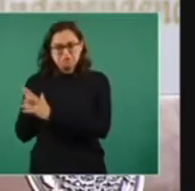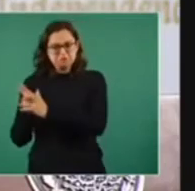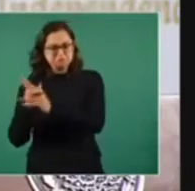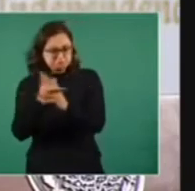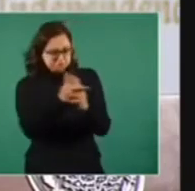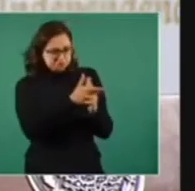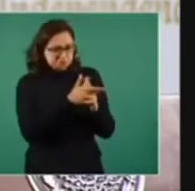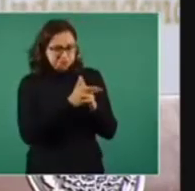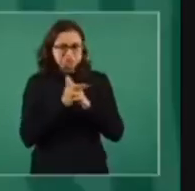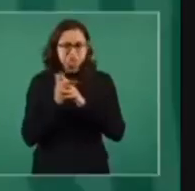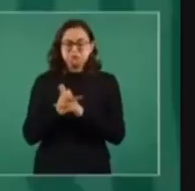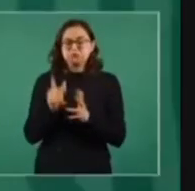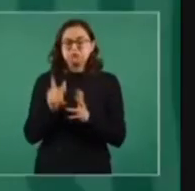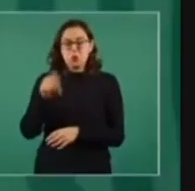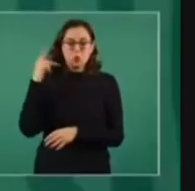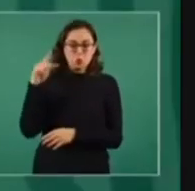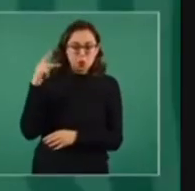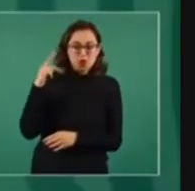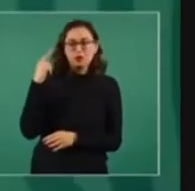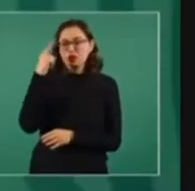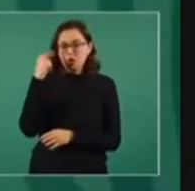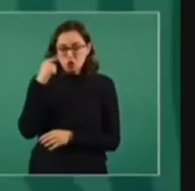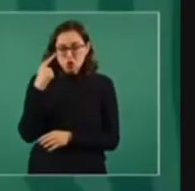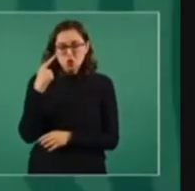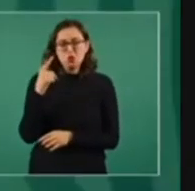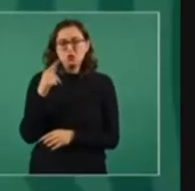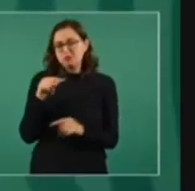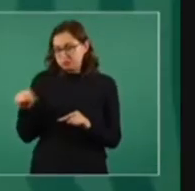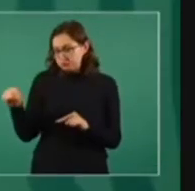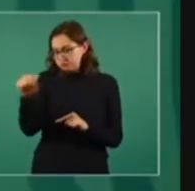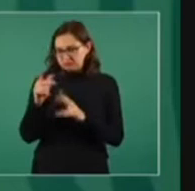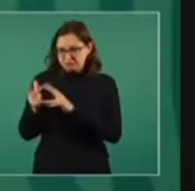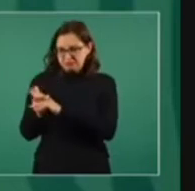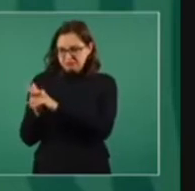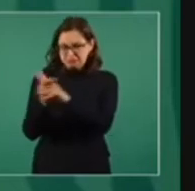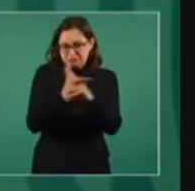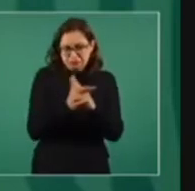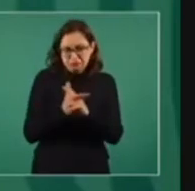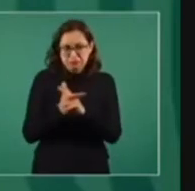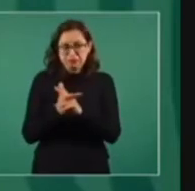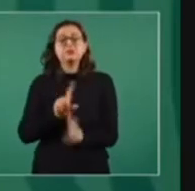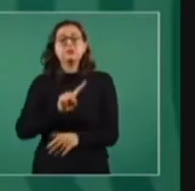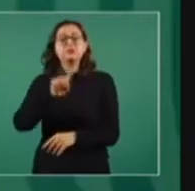La de Cholula y las del Valle de Puebla, y luego la toma